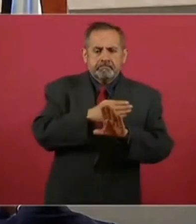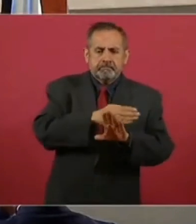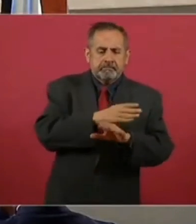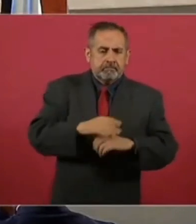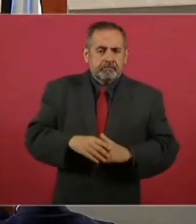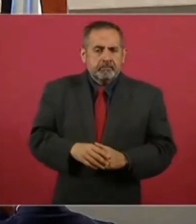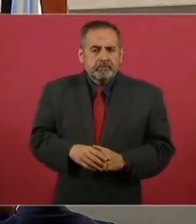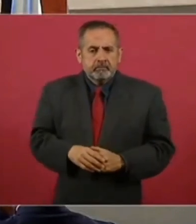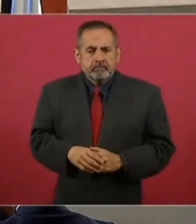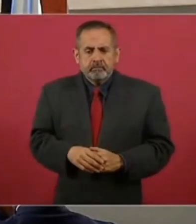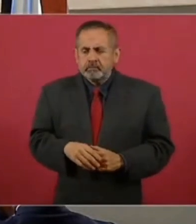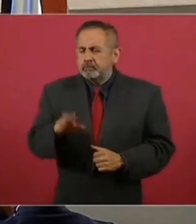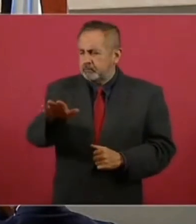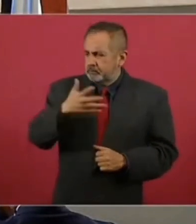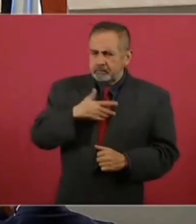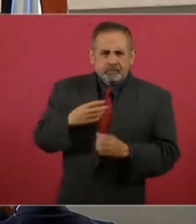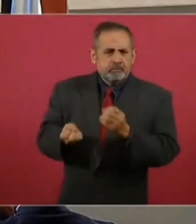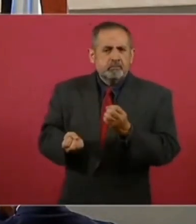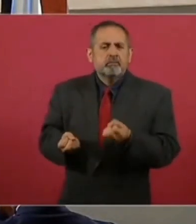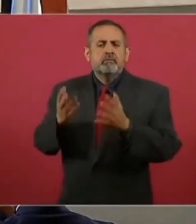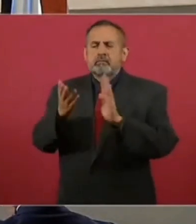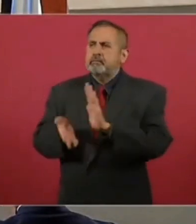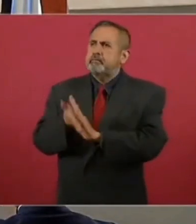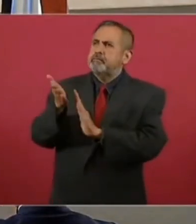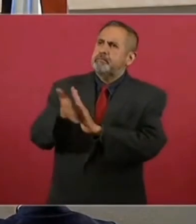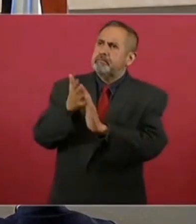¿No tienes la de cuántas se han construido?